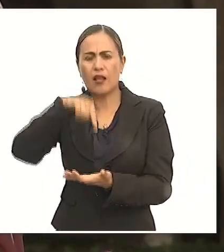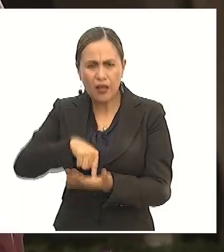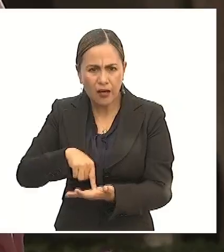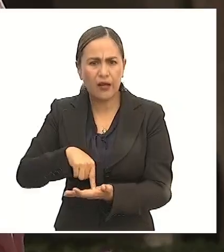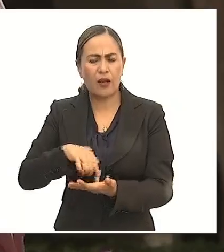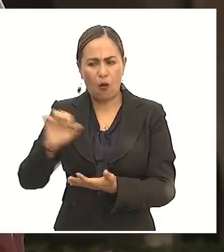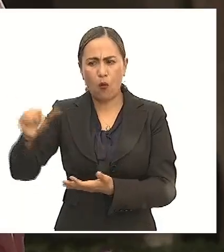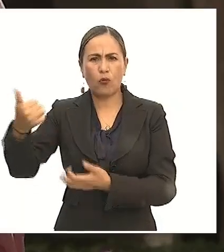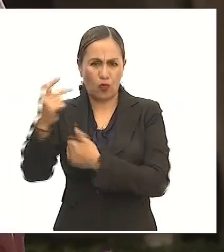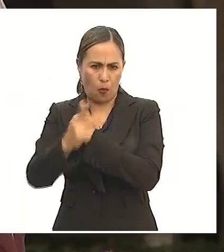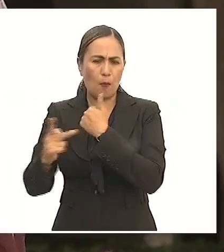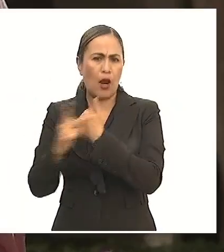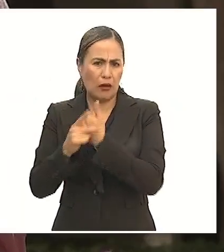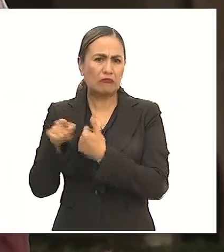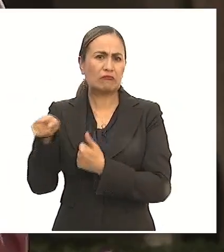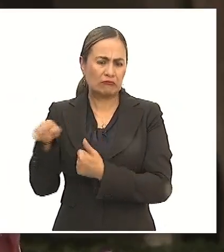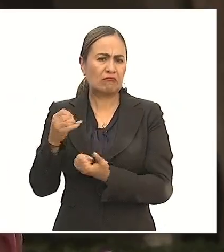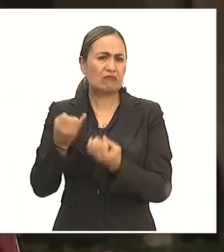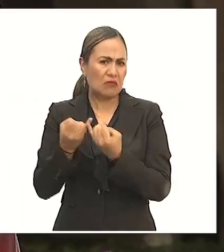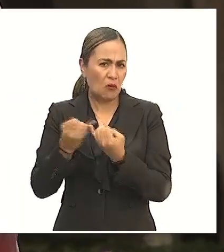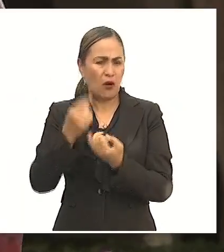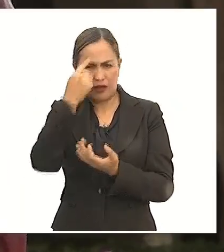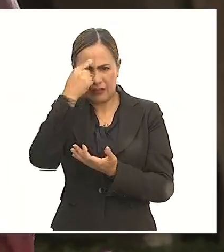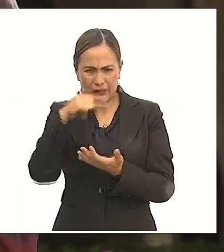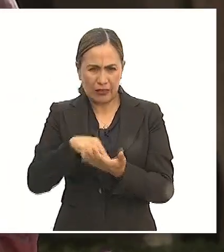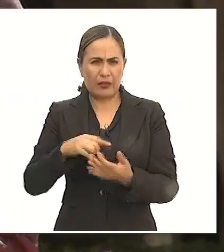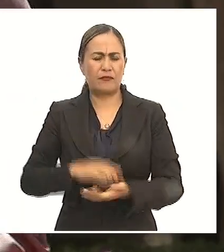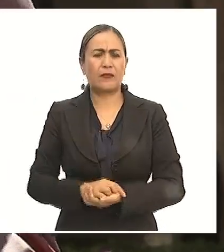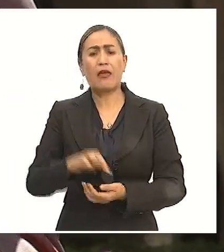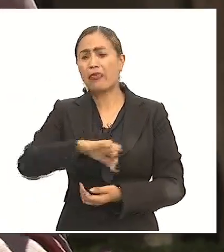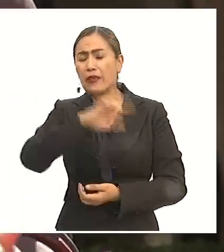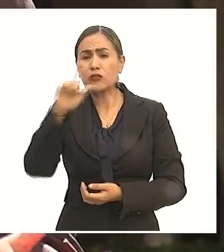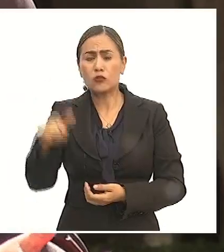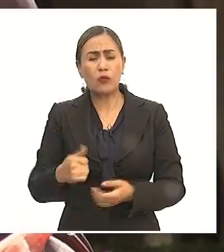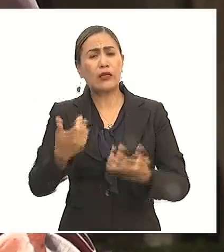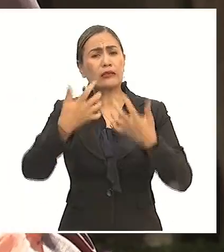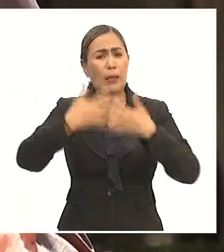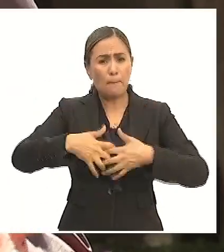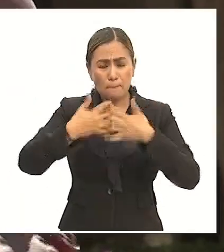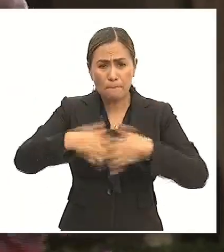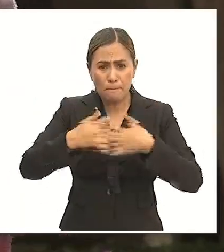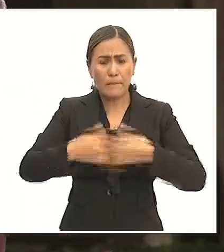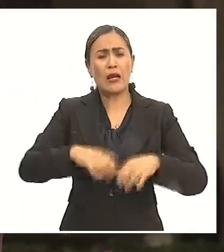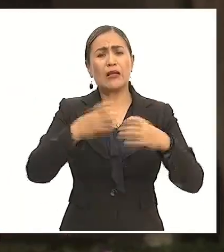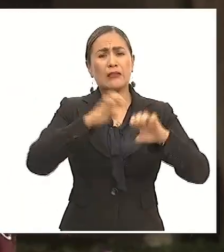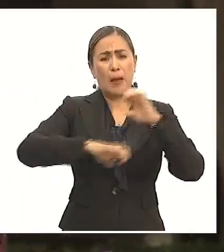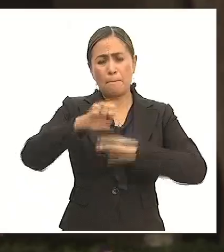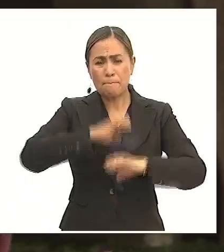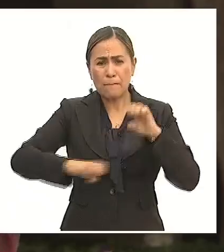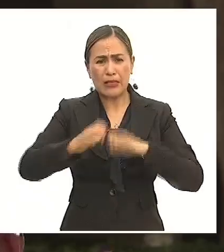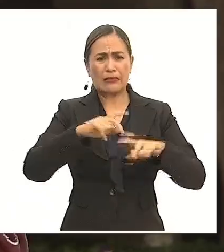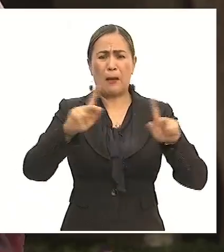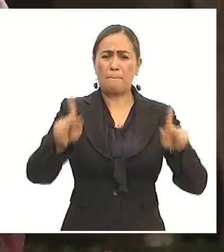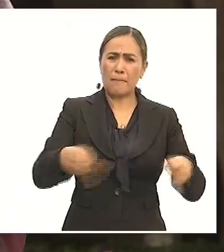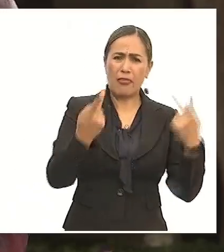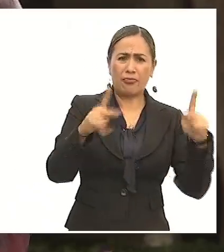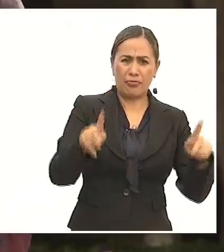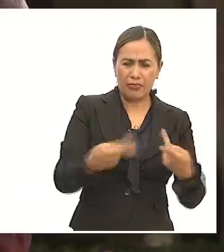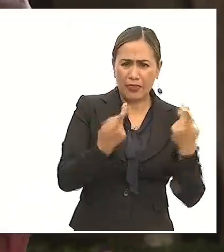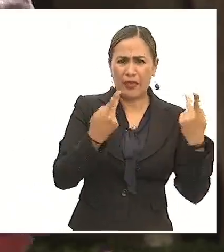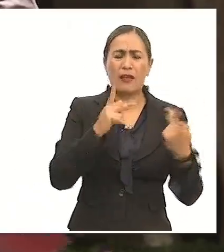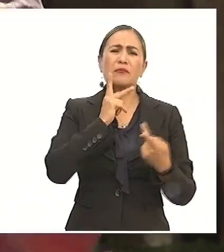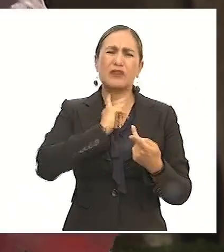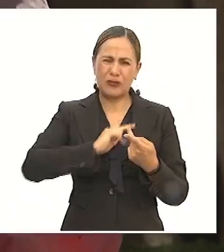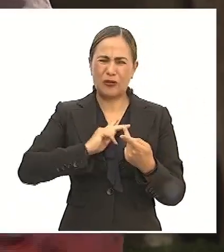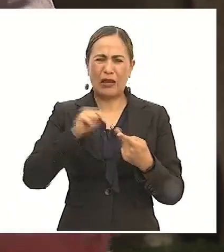extranjeras. Y se empezaron a vender refinerías a precios bajos.